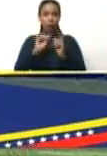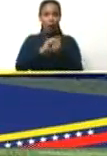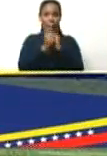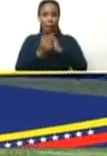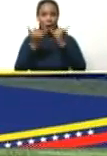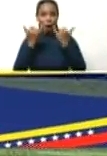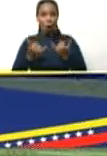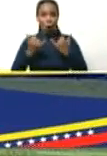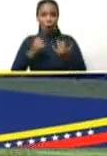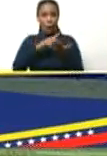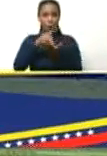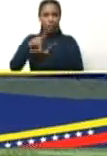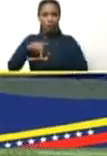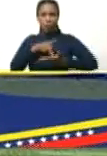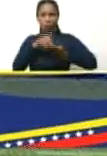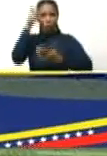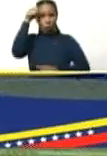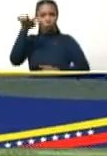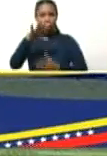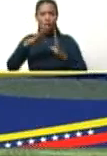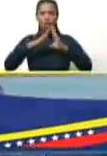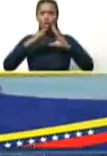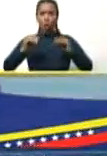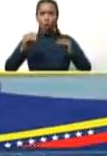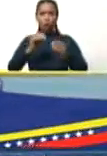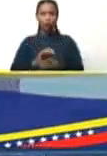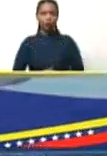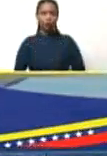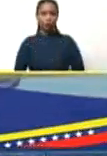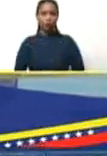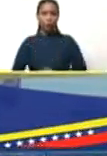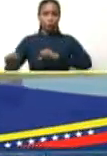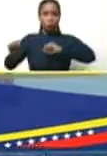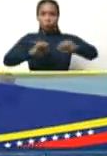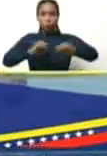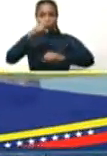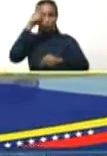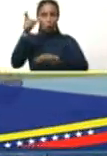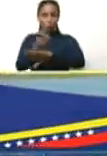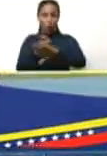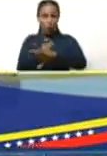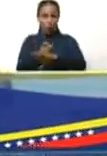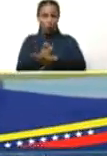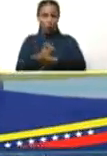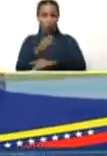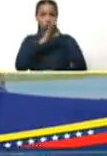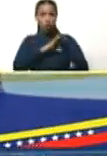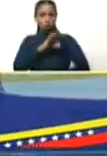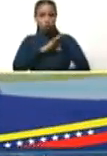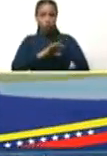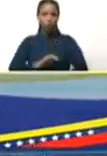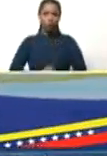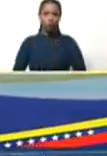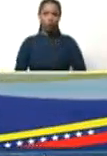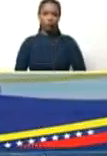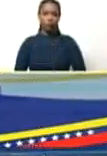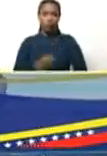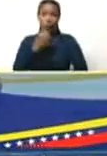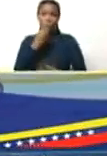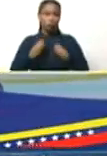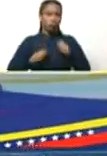directa y protagónica del pueblo en todo, en la acción de gobierno, en la acción social, bueno,